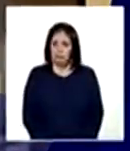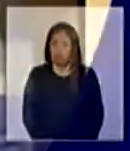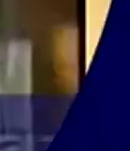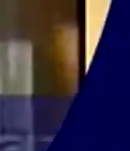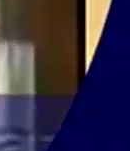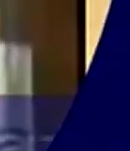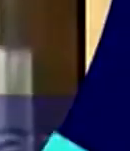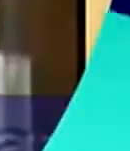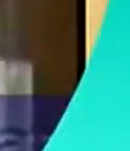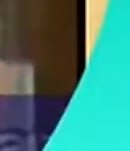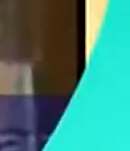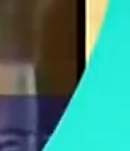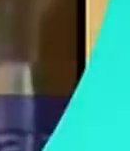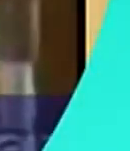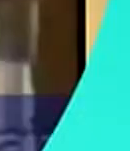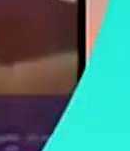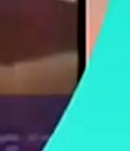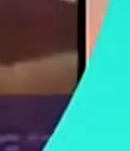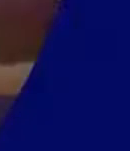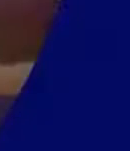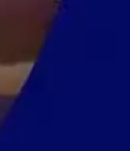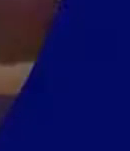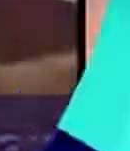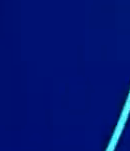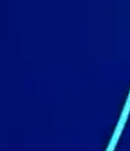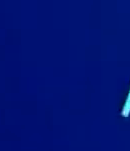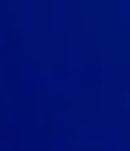Él les daba muy maltrato